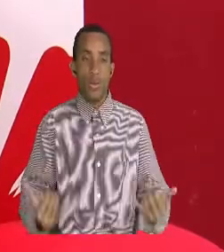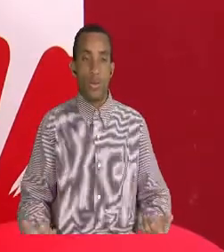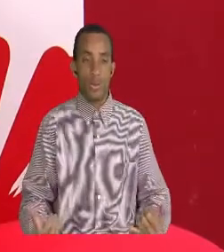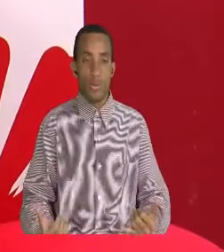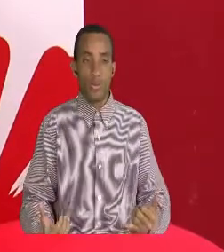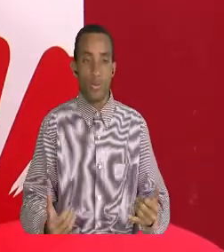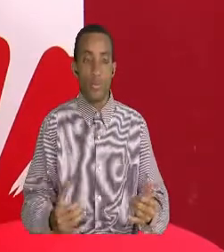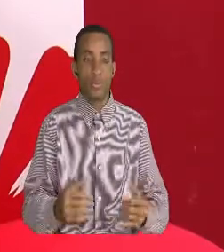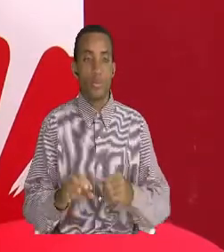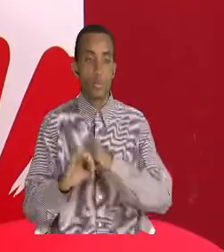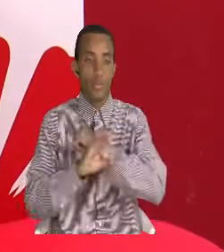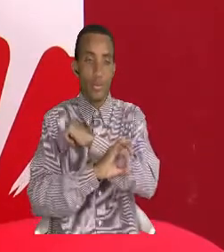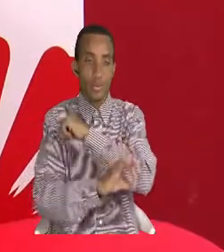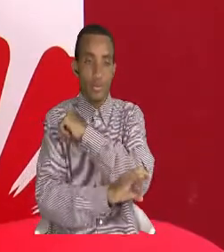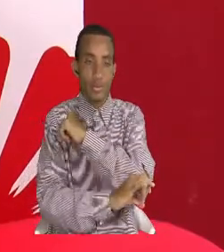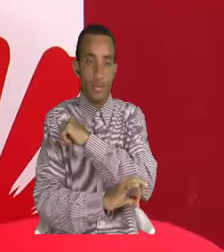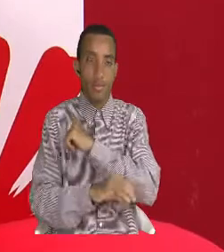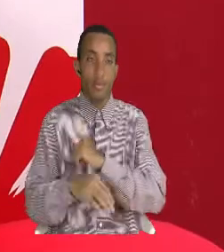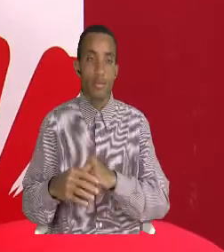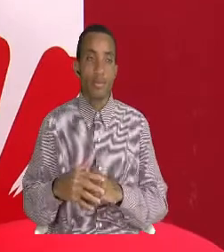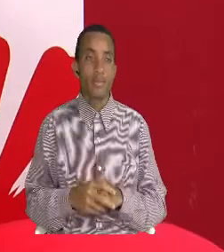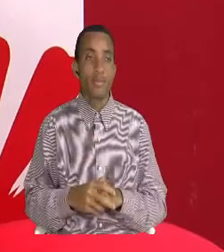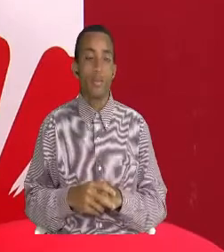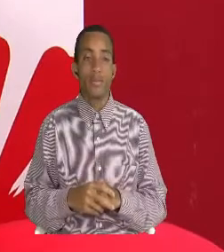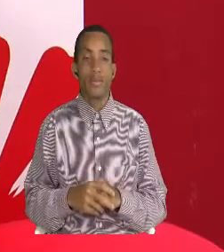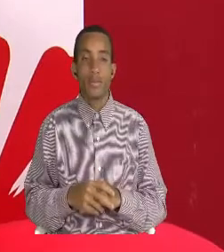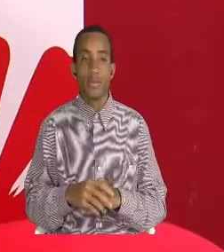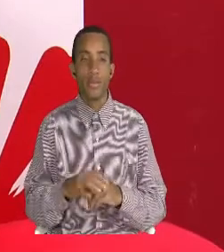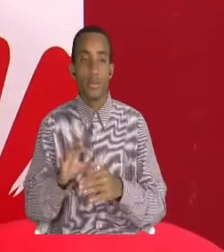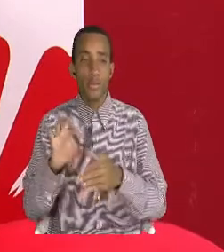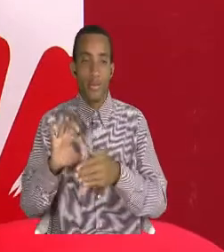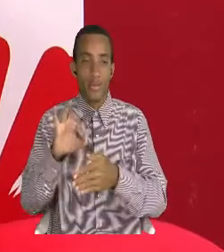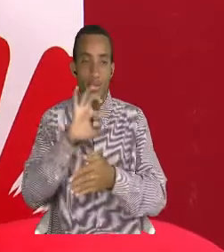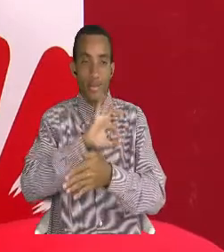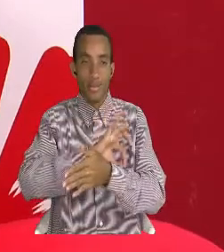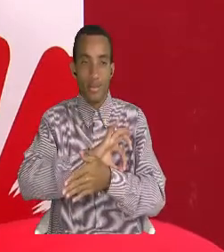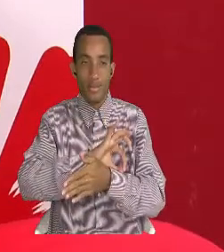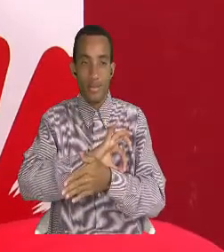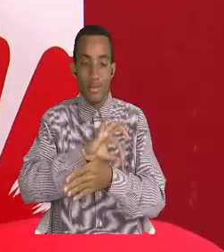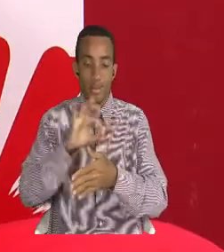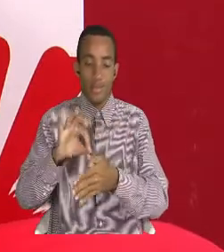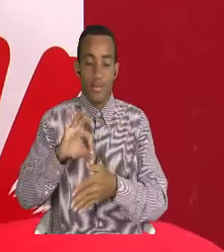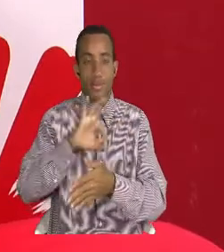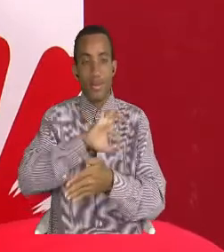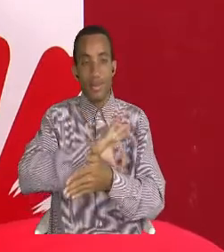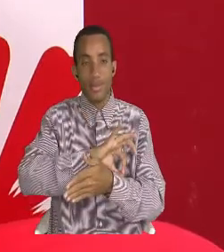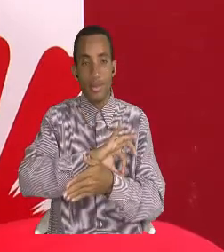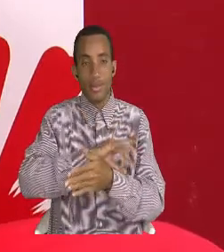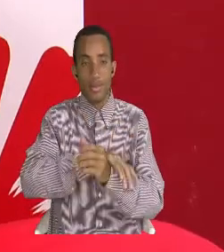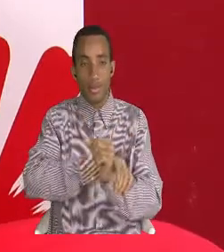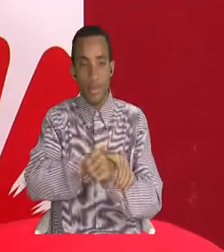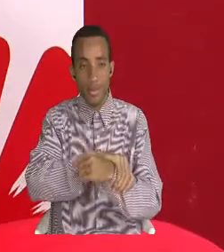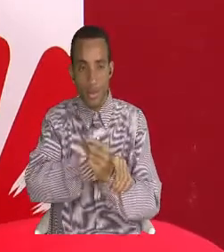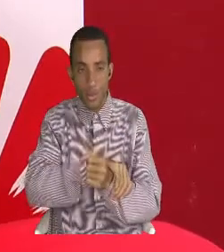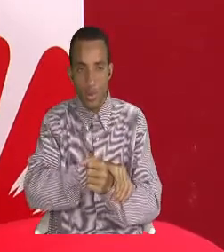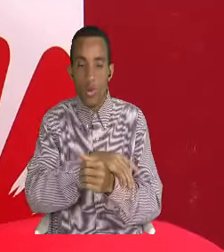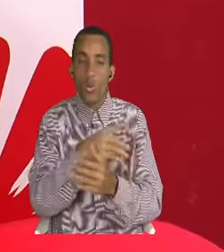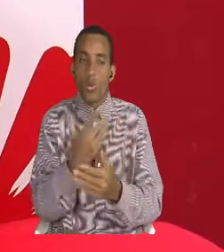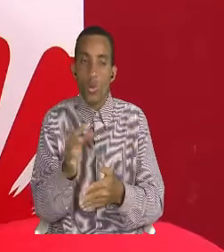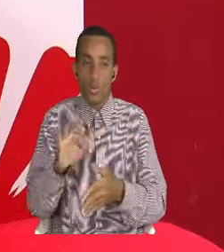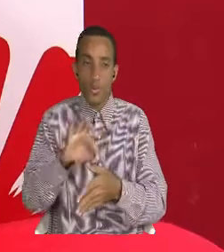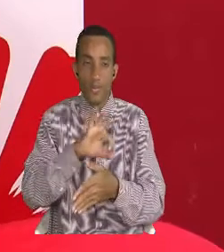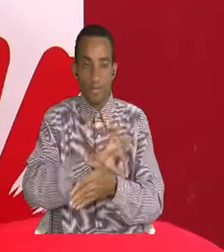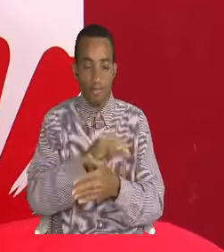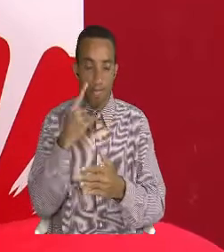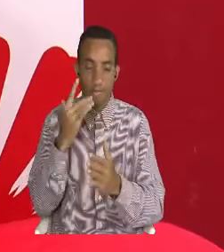nuestra psicóloga especializada en salud ocupacional, Paola Rincón, que nos va a dar unas claves y unos tips para vivir siempre